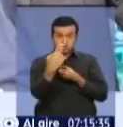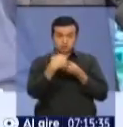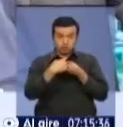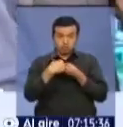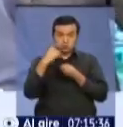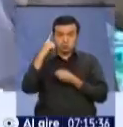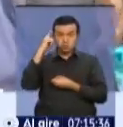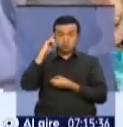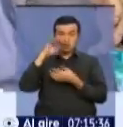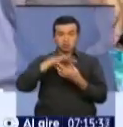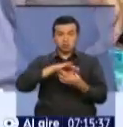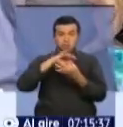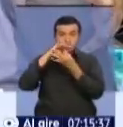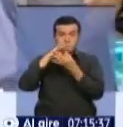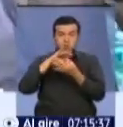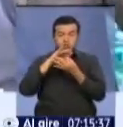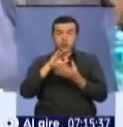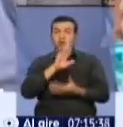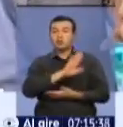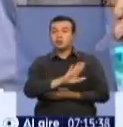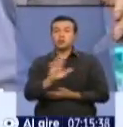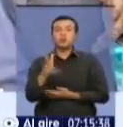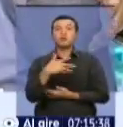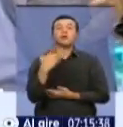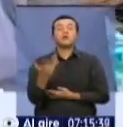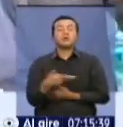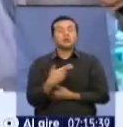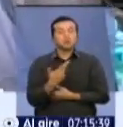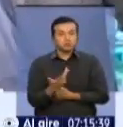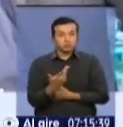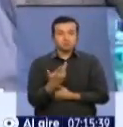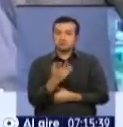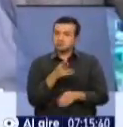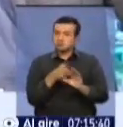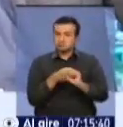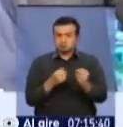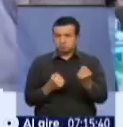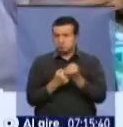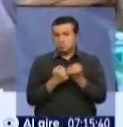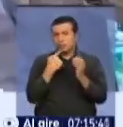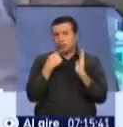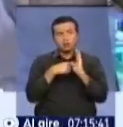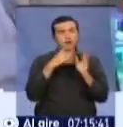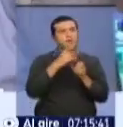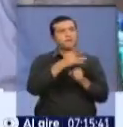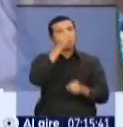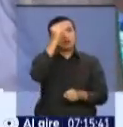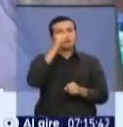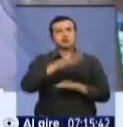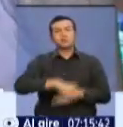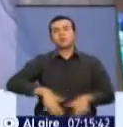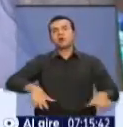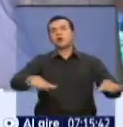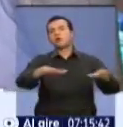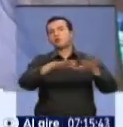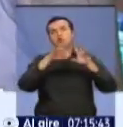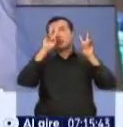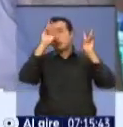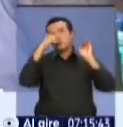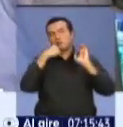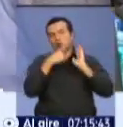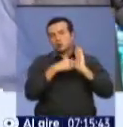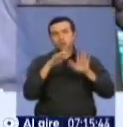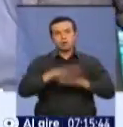con el Estado, van a hacerlo, van a participar. Y diga usted, la Federación de Parroquias, por decir un